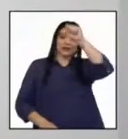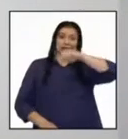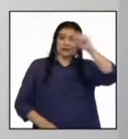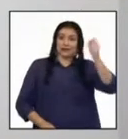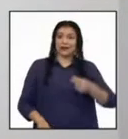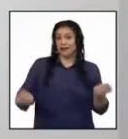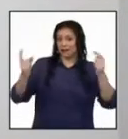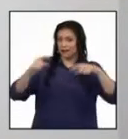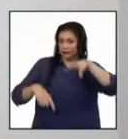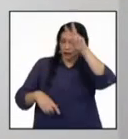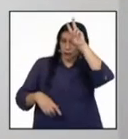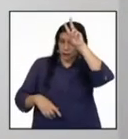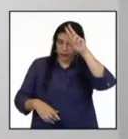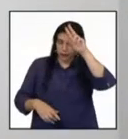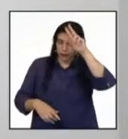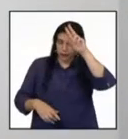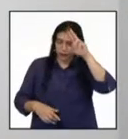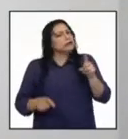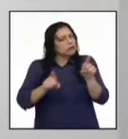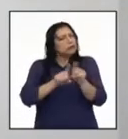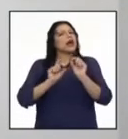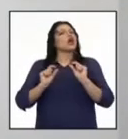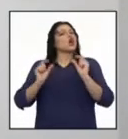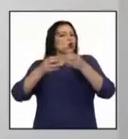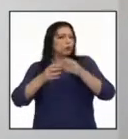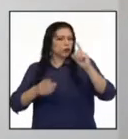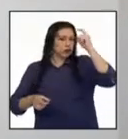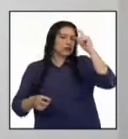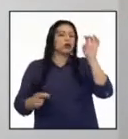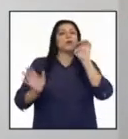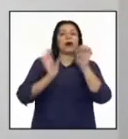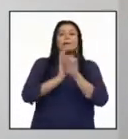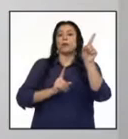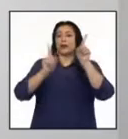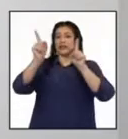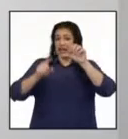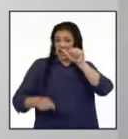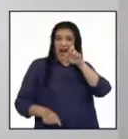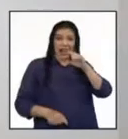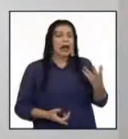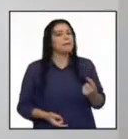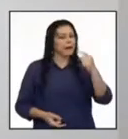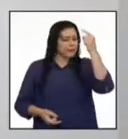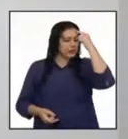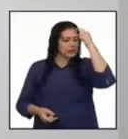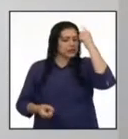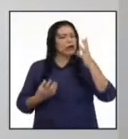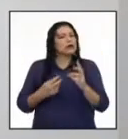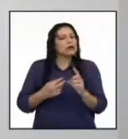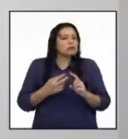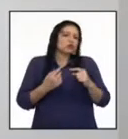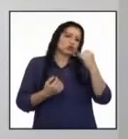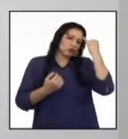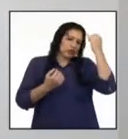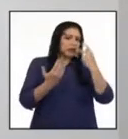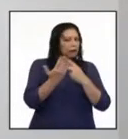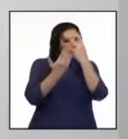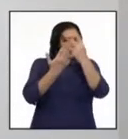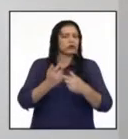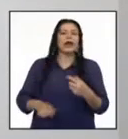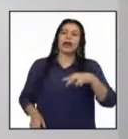Perú. Si bien los partidos políticos como el APRA consideraron en sus iniciativas